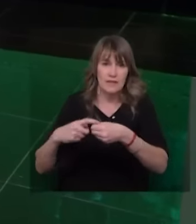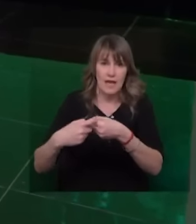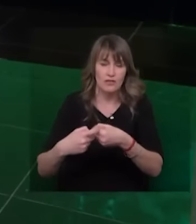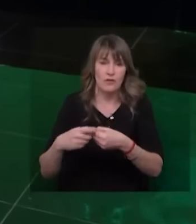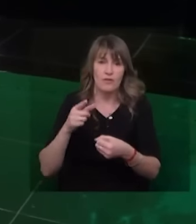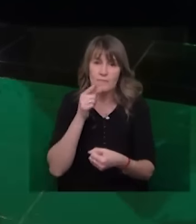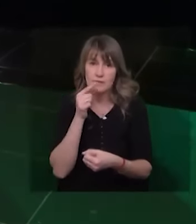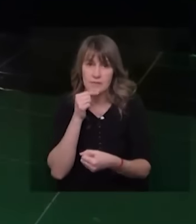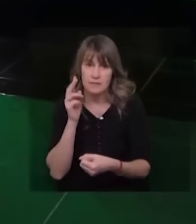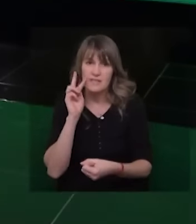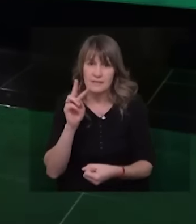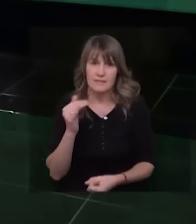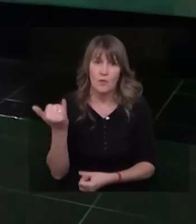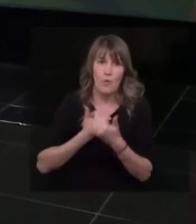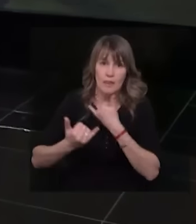Duarte